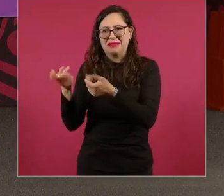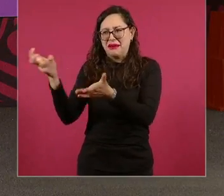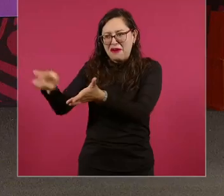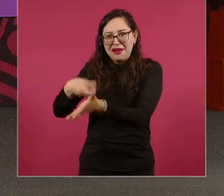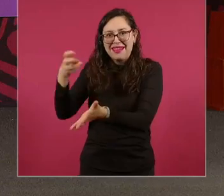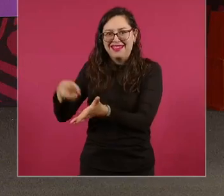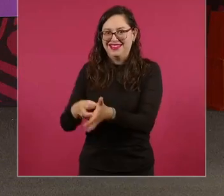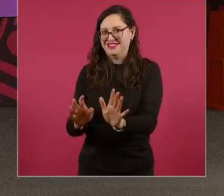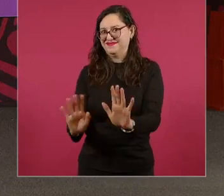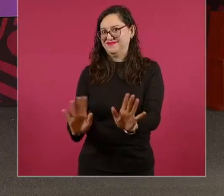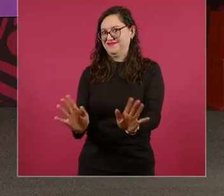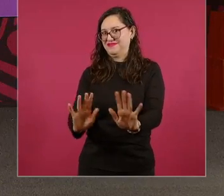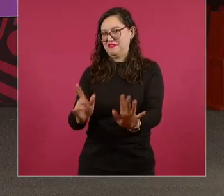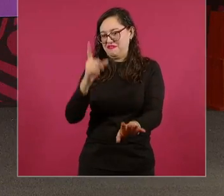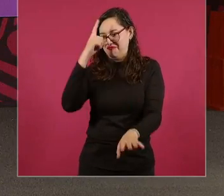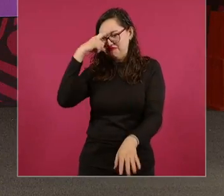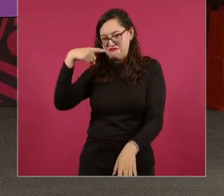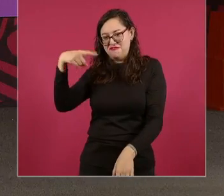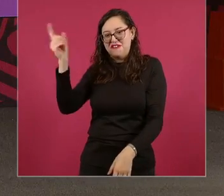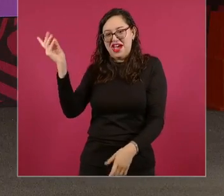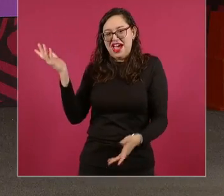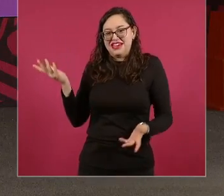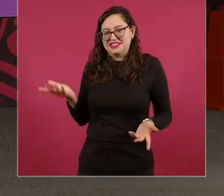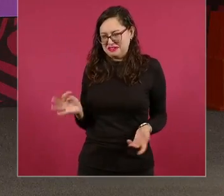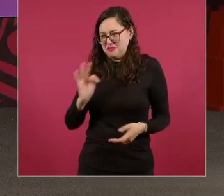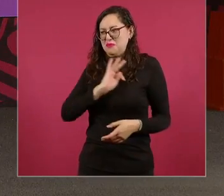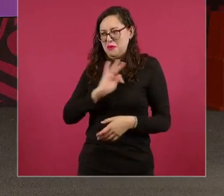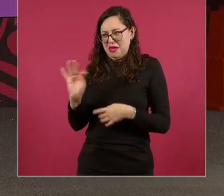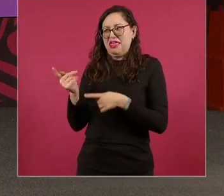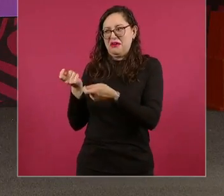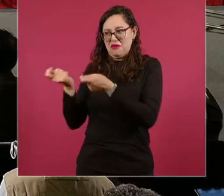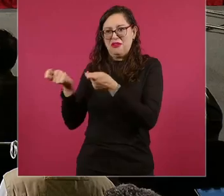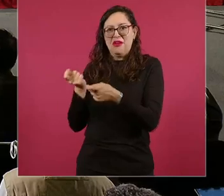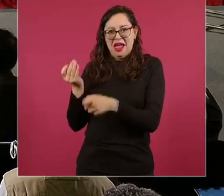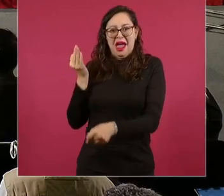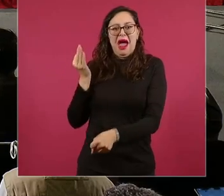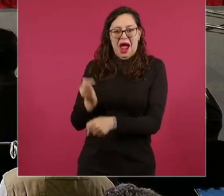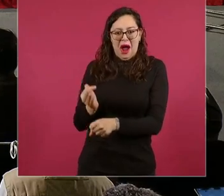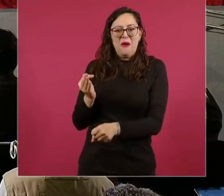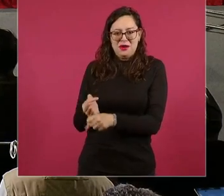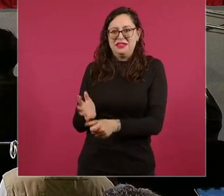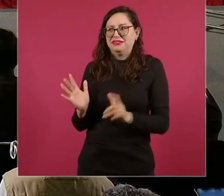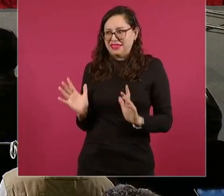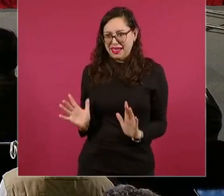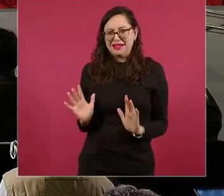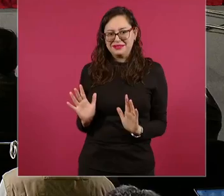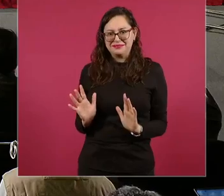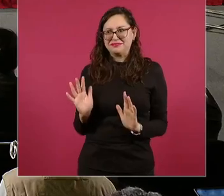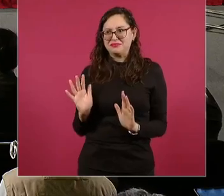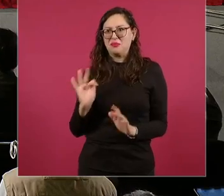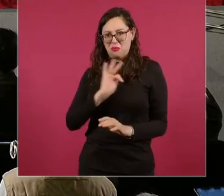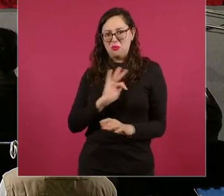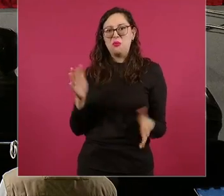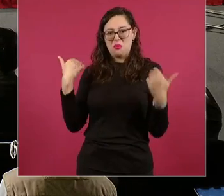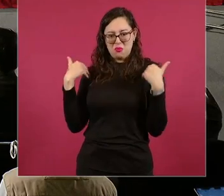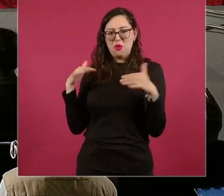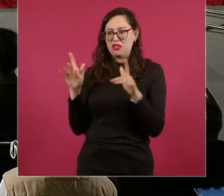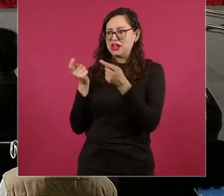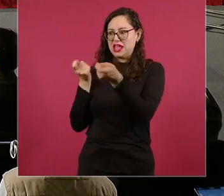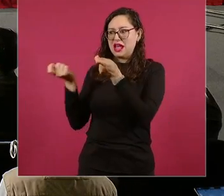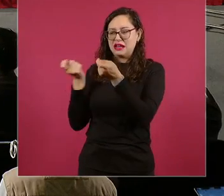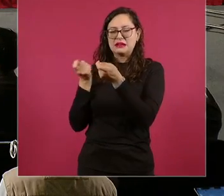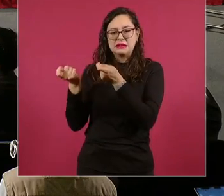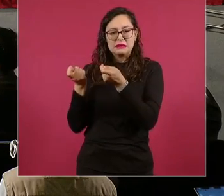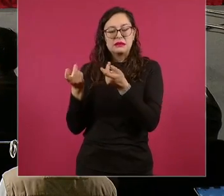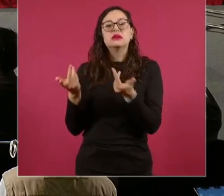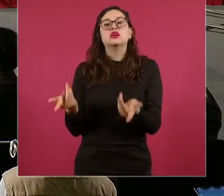ninguna reforma. ¿Por qué lo decimos? Vamos a ver cómo hoy en día se eligen a los